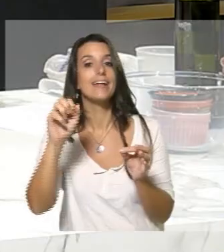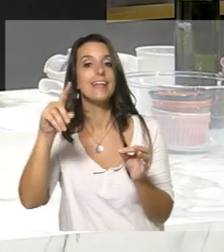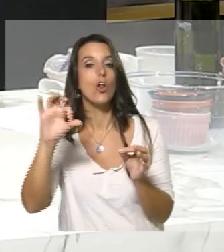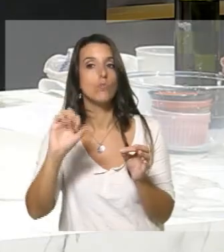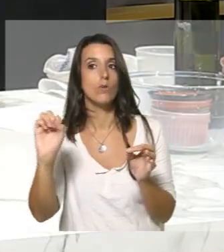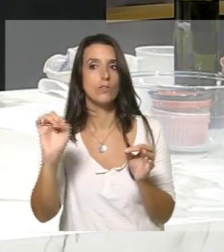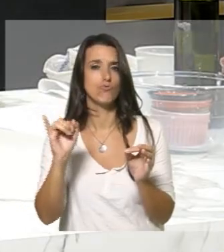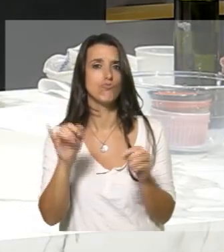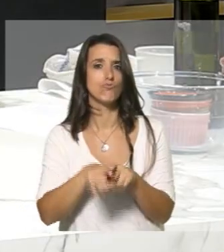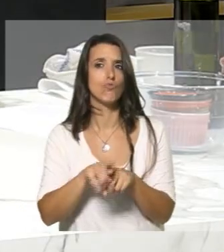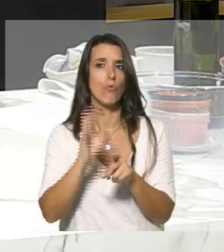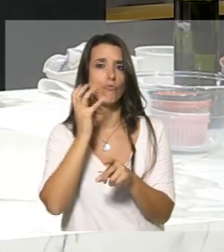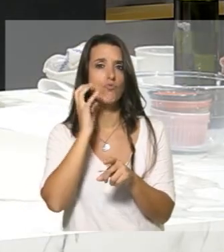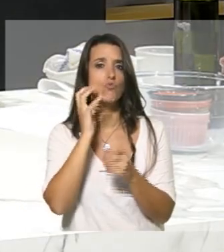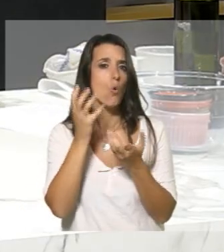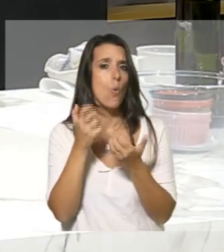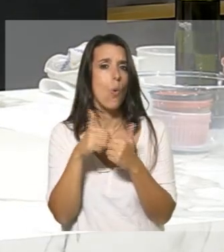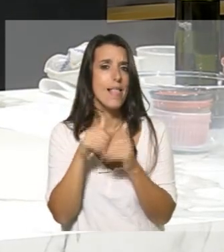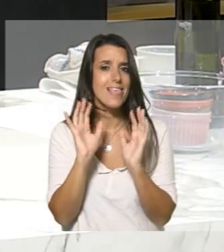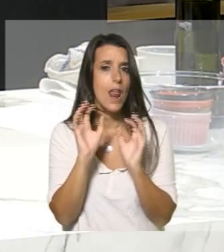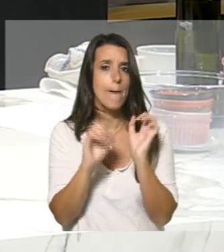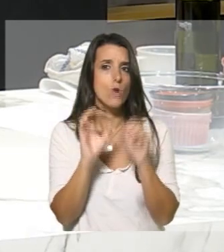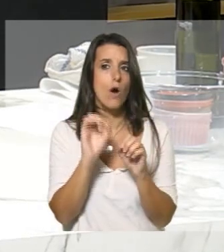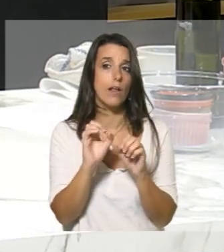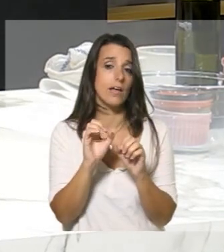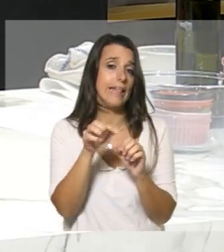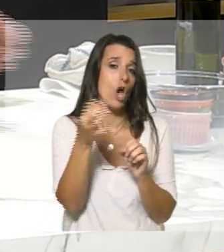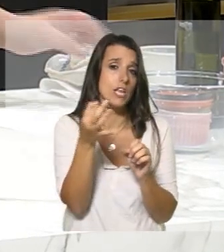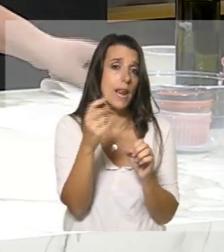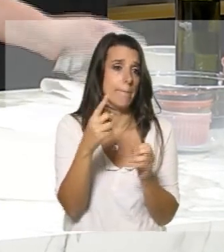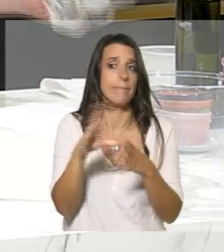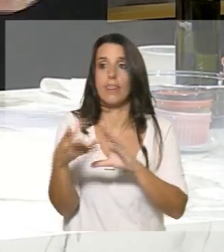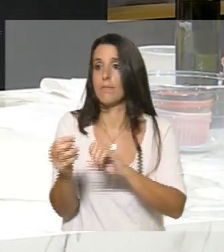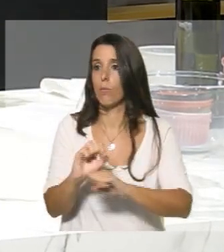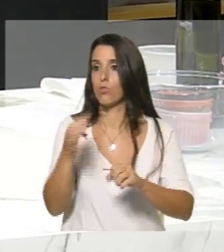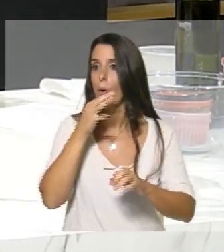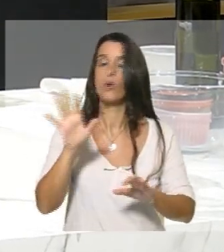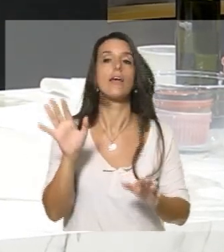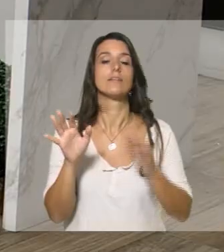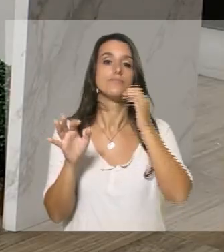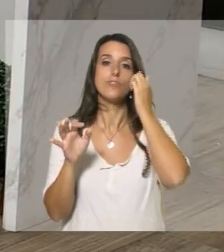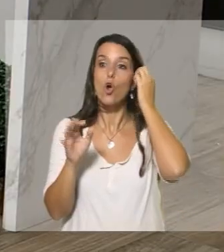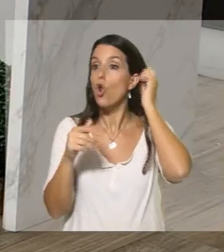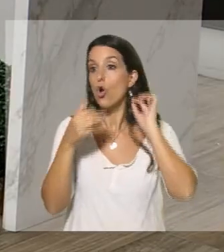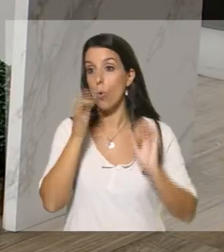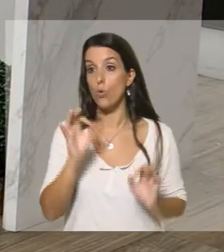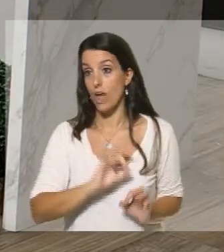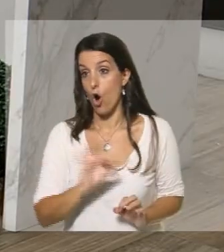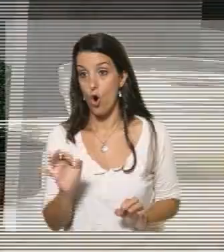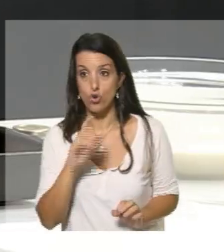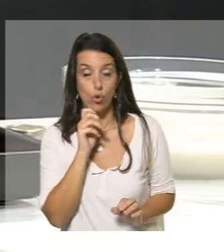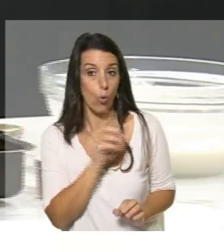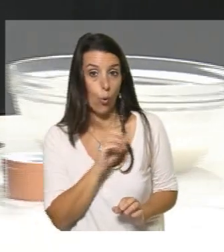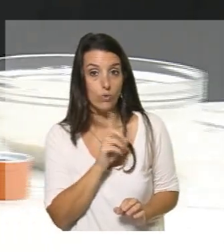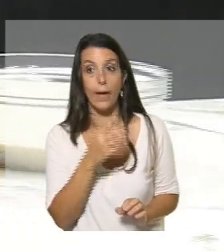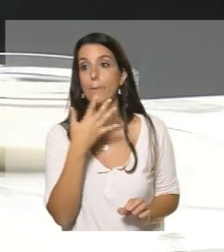arándanos, por ejemplo. Sí, claro, frutos secos si quieren. O sea, el clásico y original es este, pero después ustedes lo pueden variar con lo que tengan. Perfecto. O si no les gusta, como les